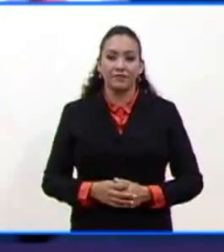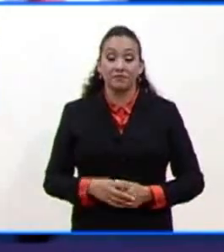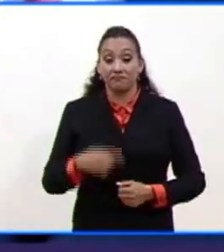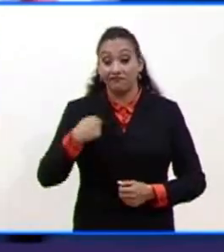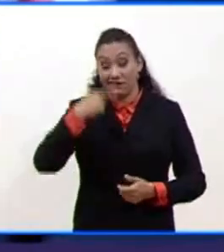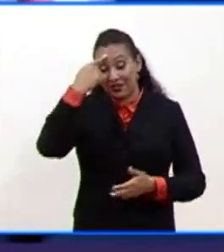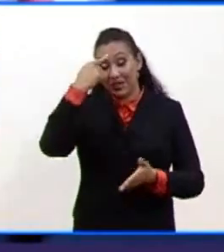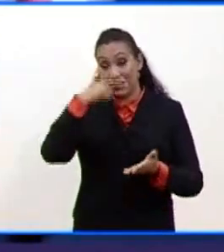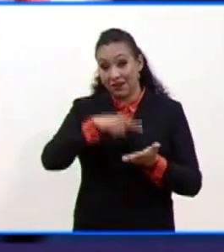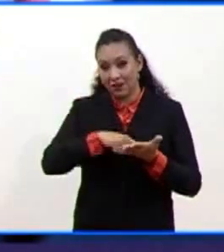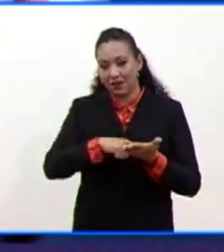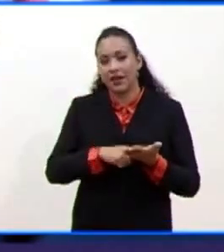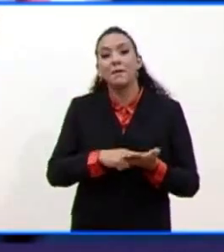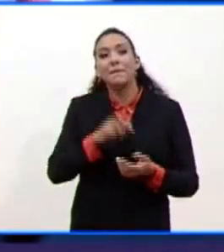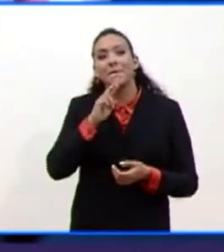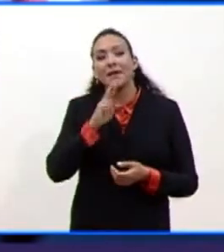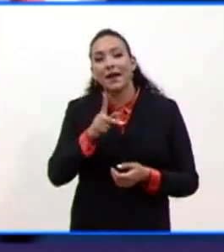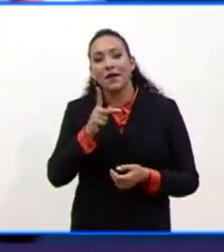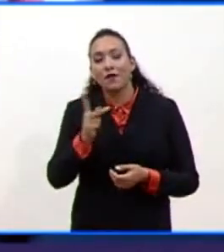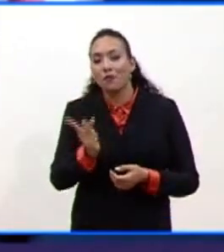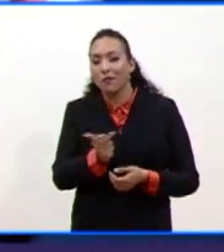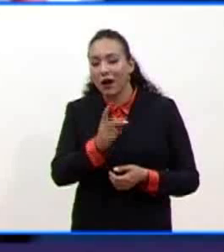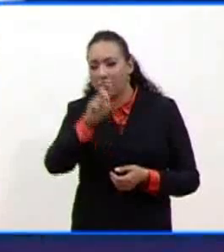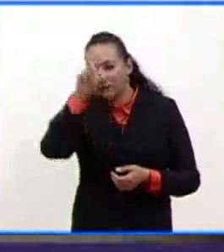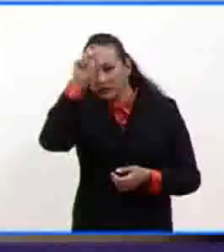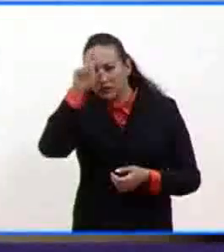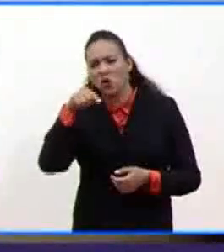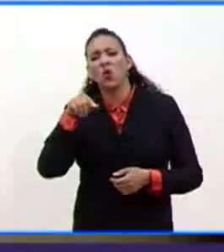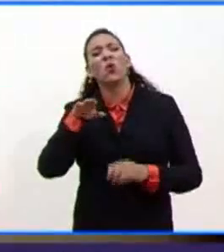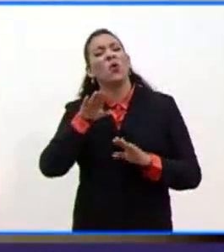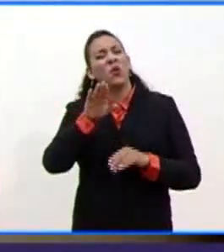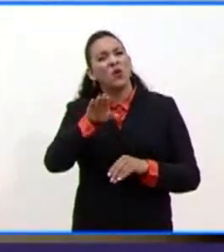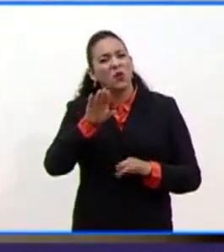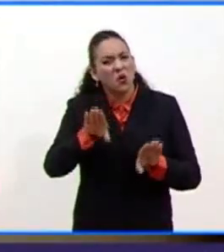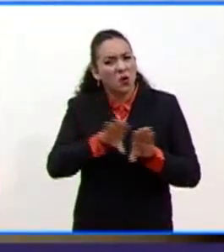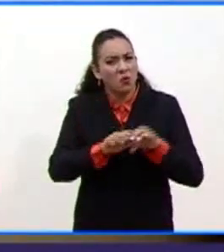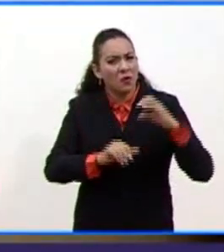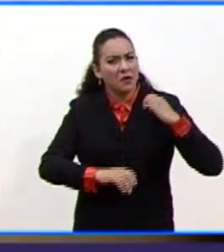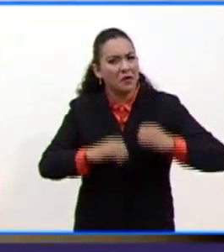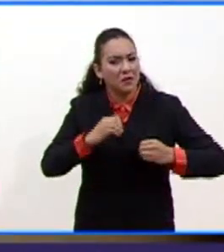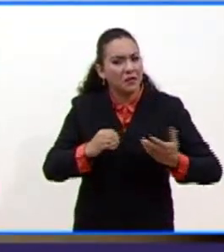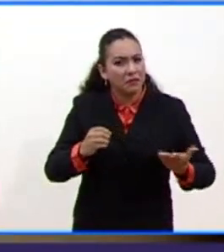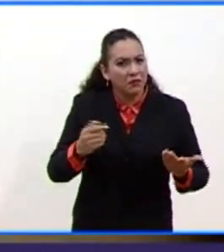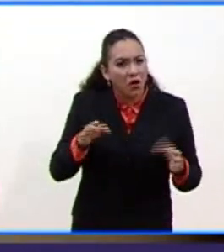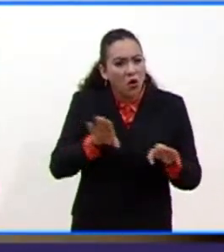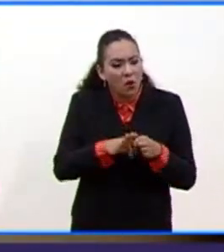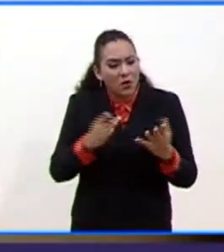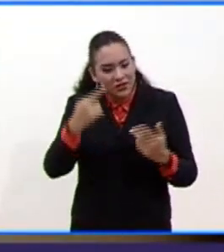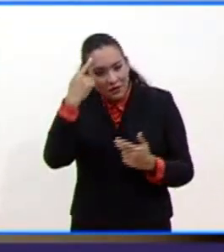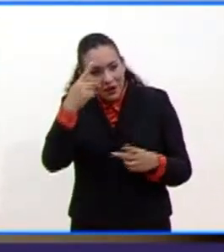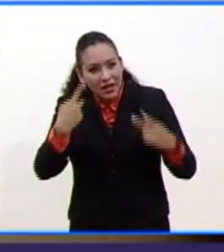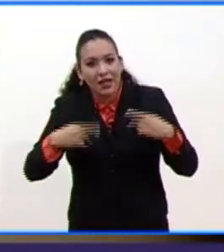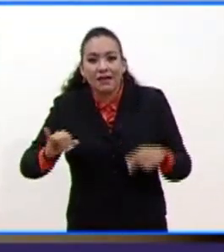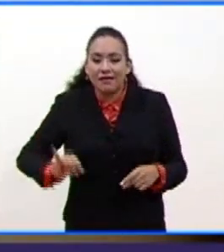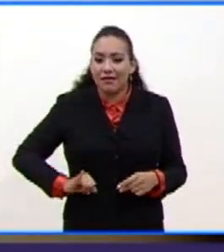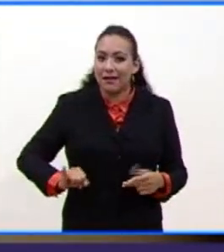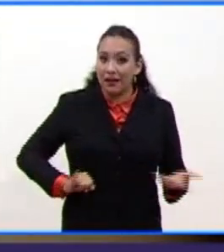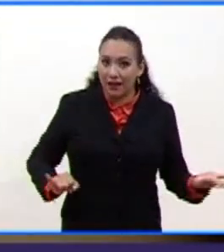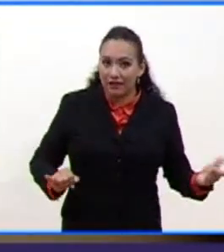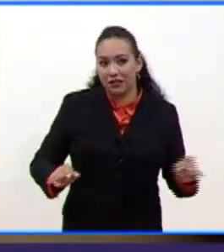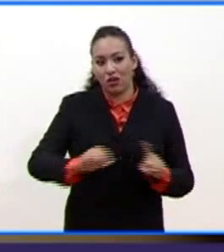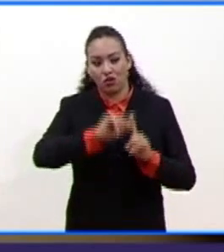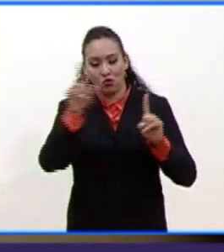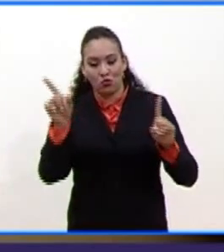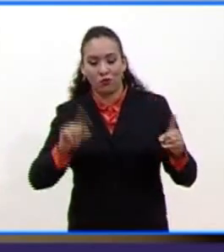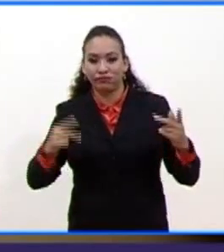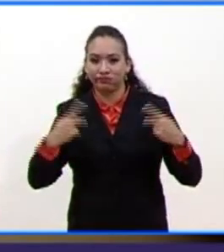Creo que hay que partir de la pregunta, que es cómo lograr que la elección del Poder Judicial sea un tema de conversación para toda la ciudadanía. Para